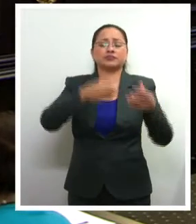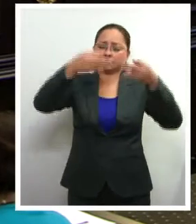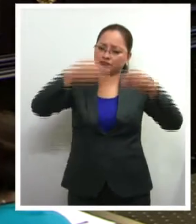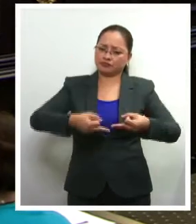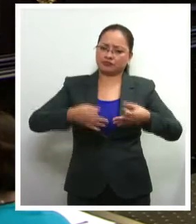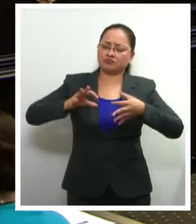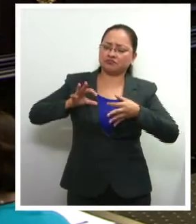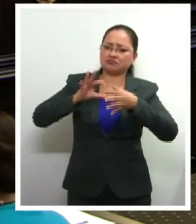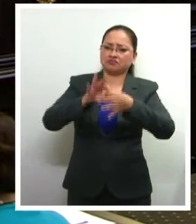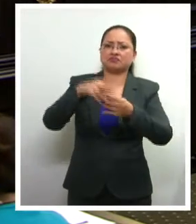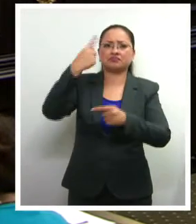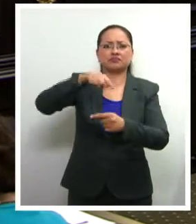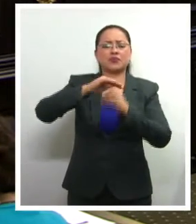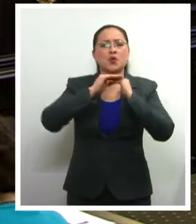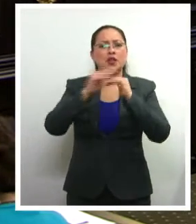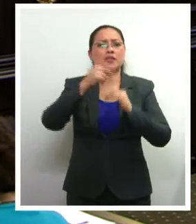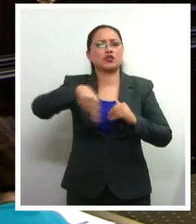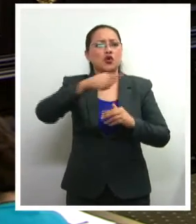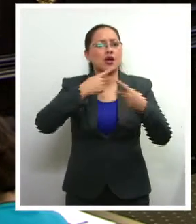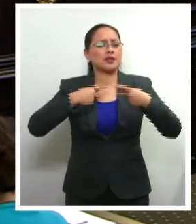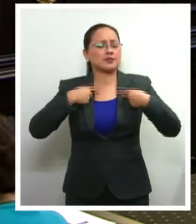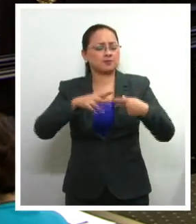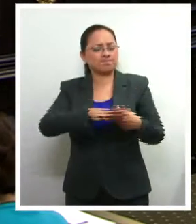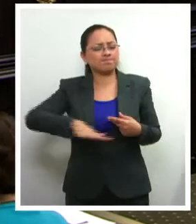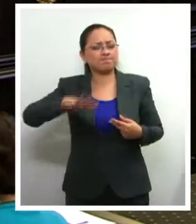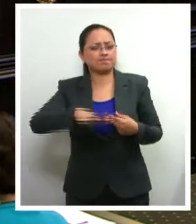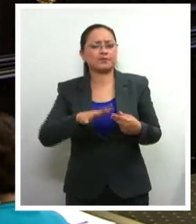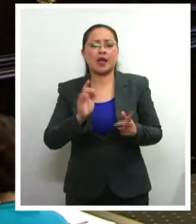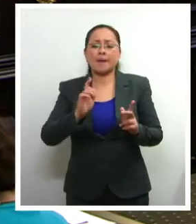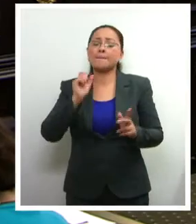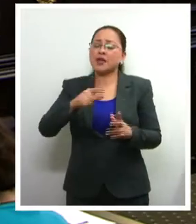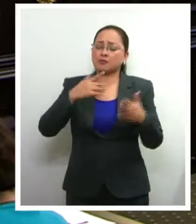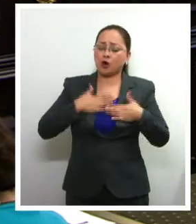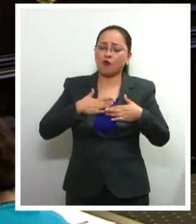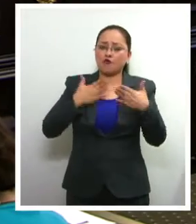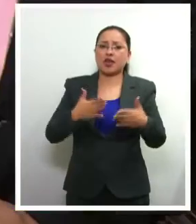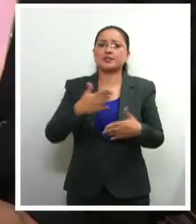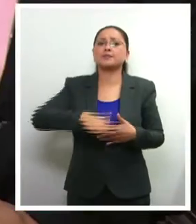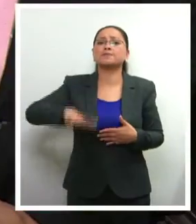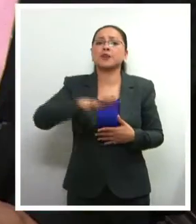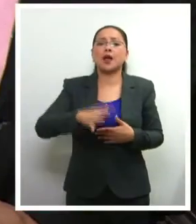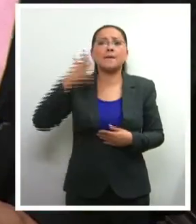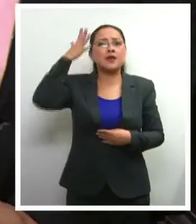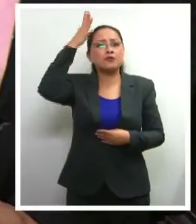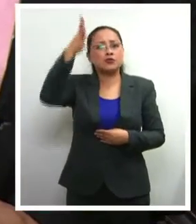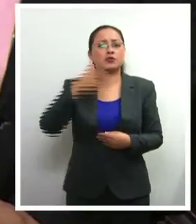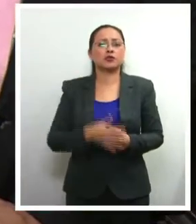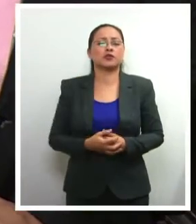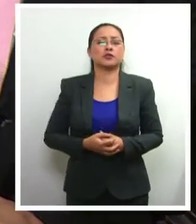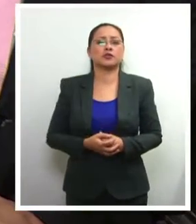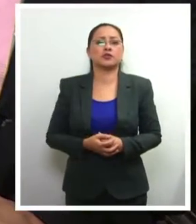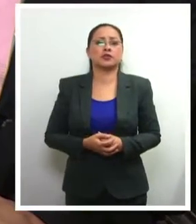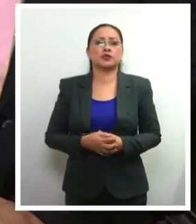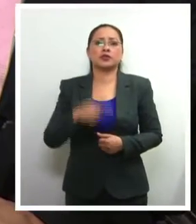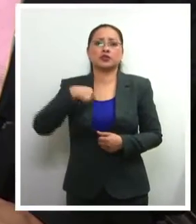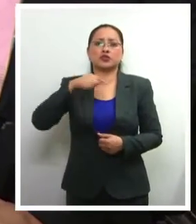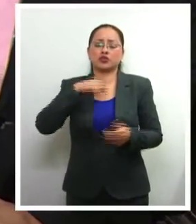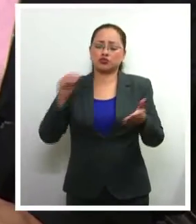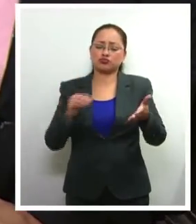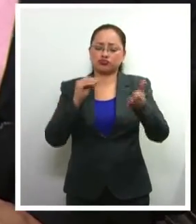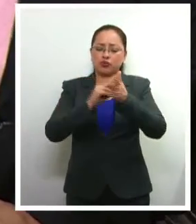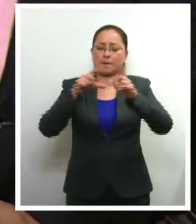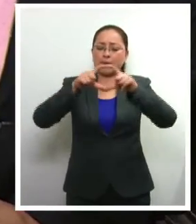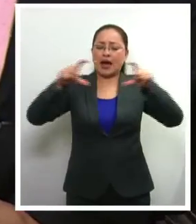la igualdad de sus pobladores y deposita su confianza en las generaciones que vendrán. Añadimos otro